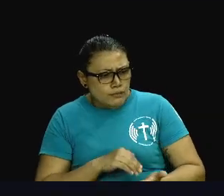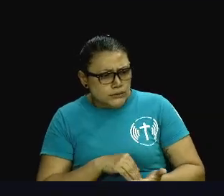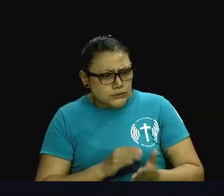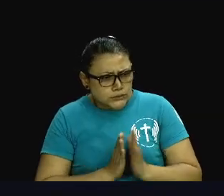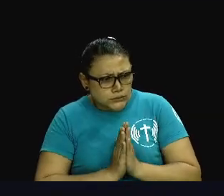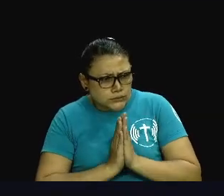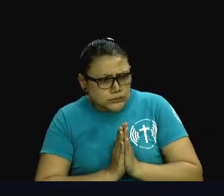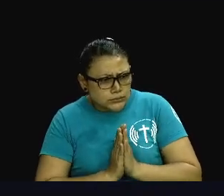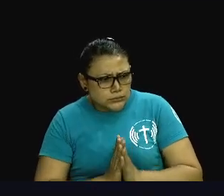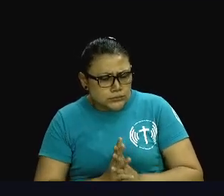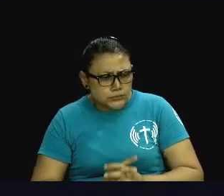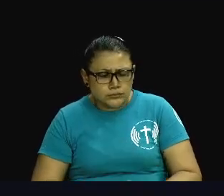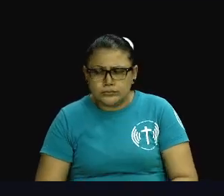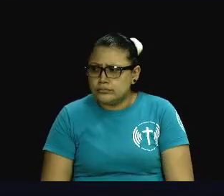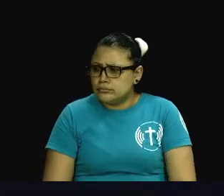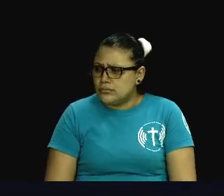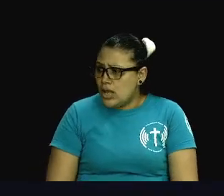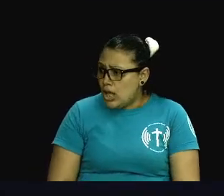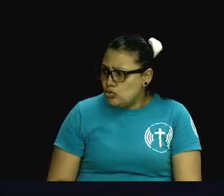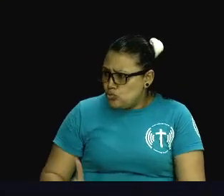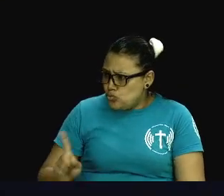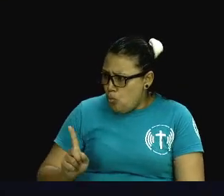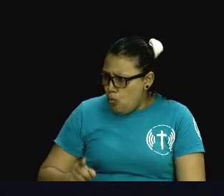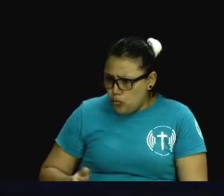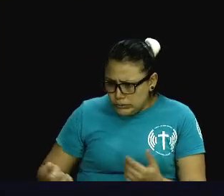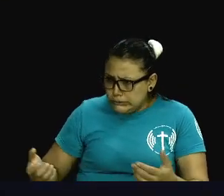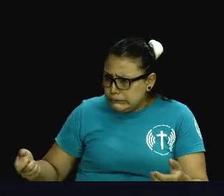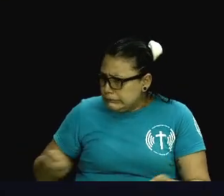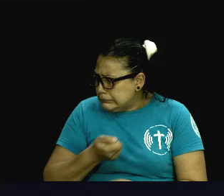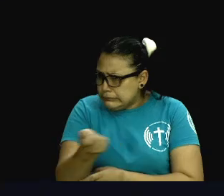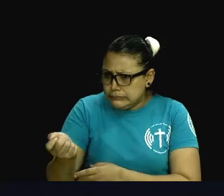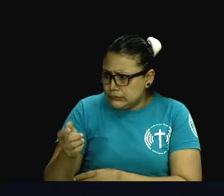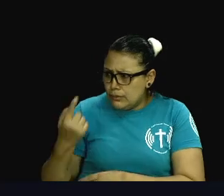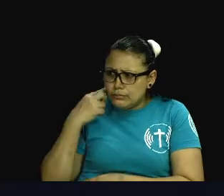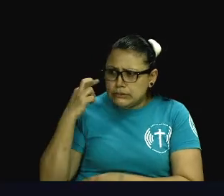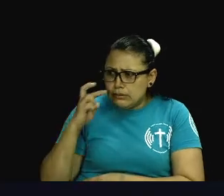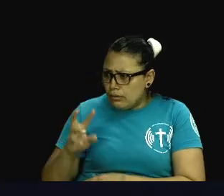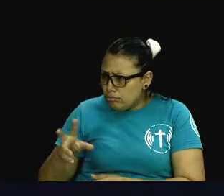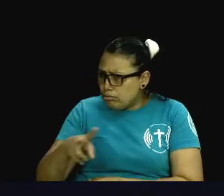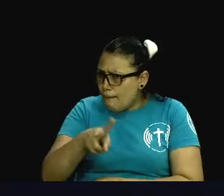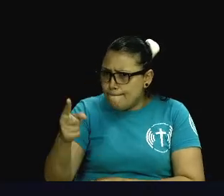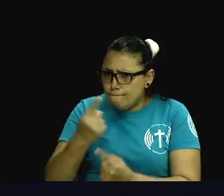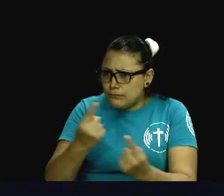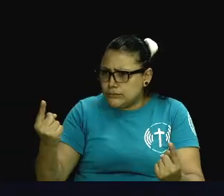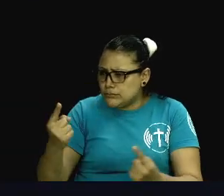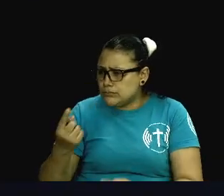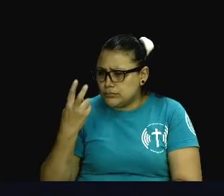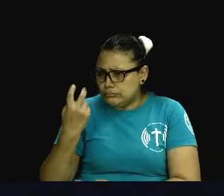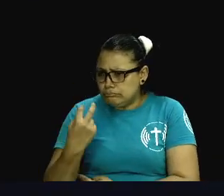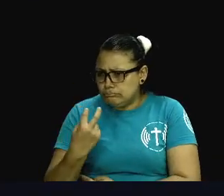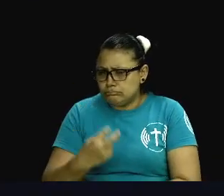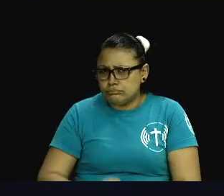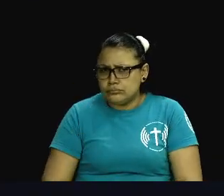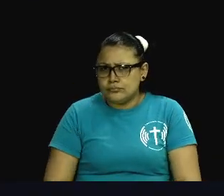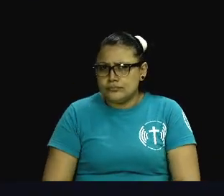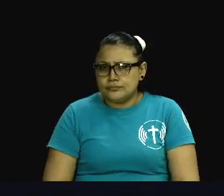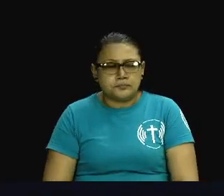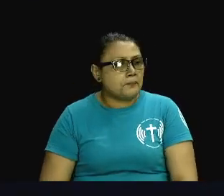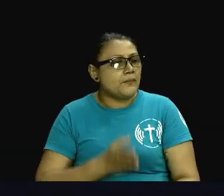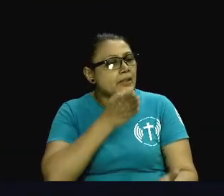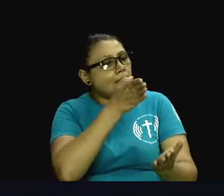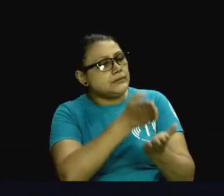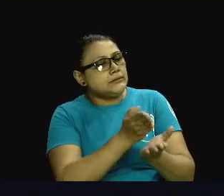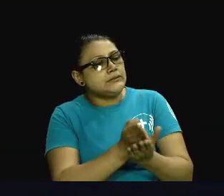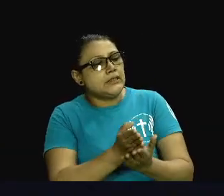que nos van a ver ese fe escondida vas a visitar a tu enfermo al hospital